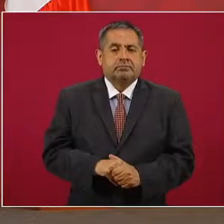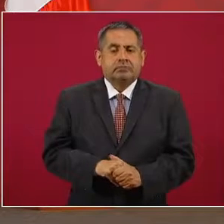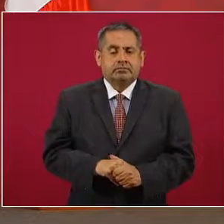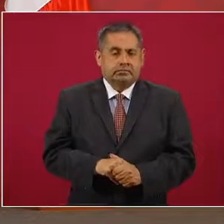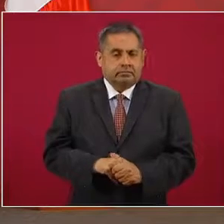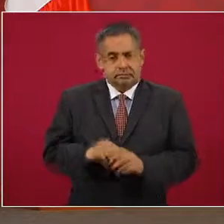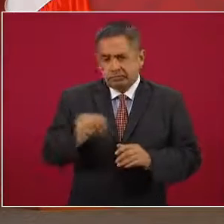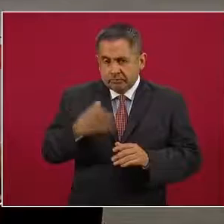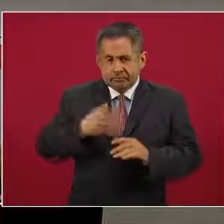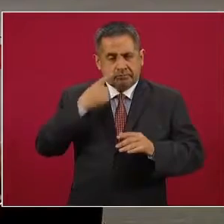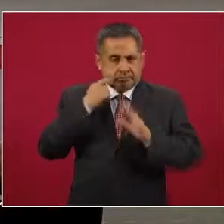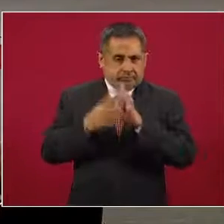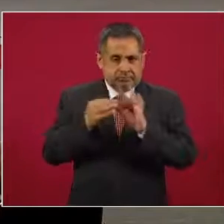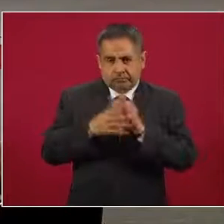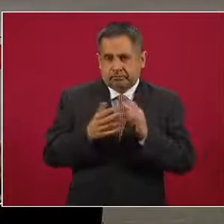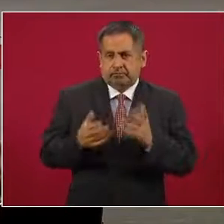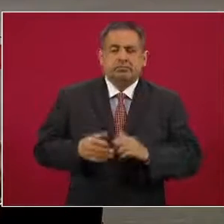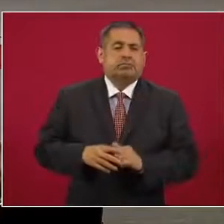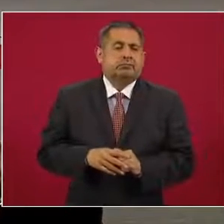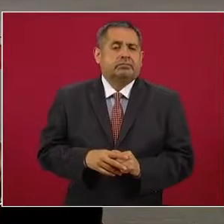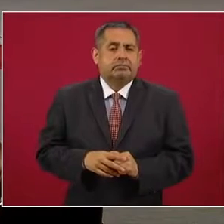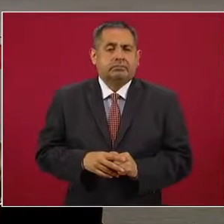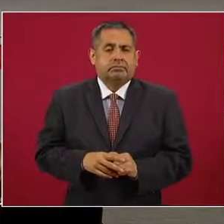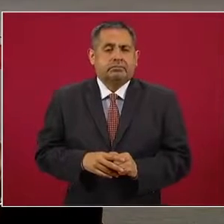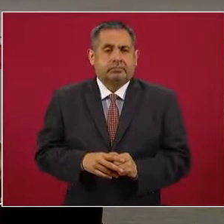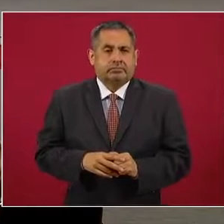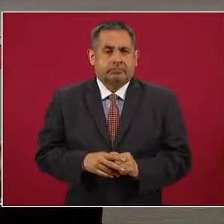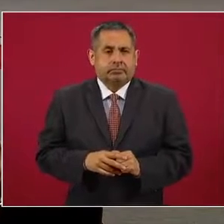De todas maneras,